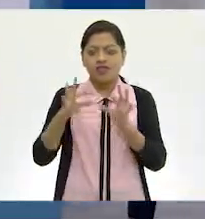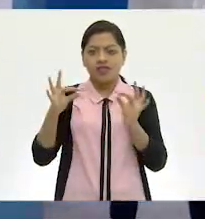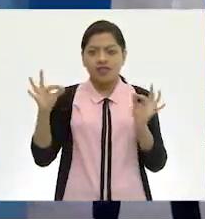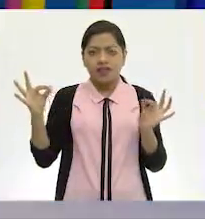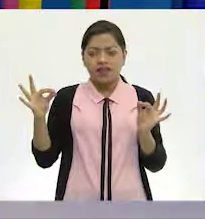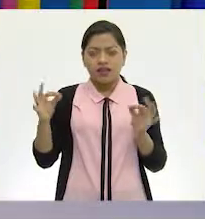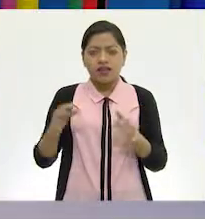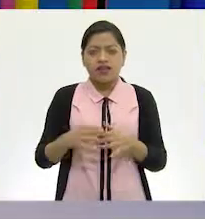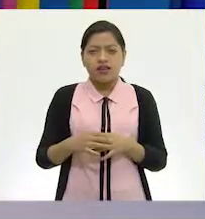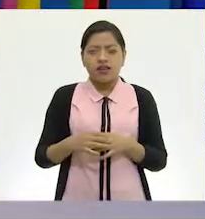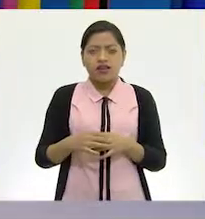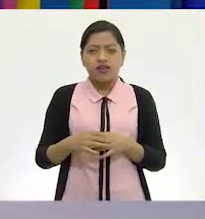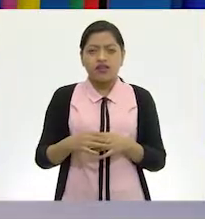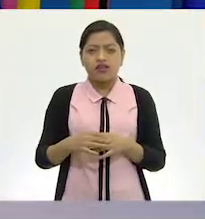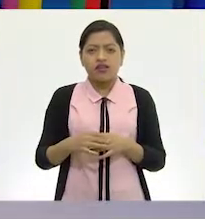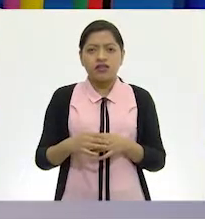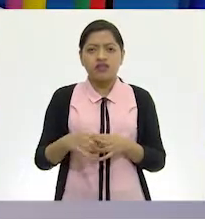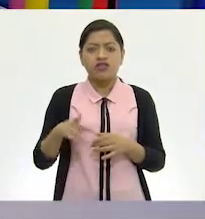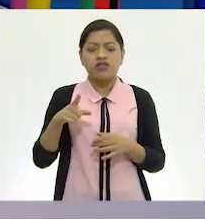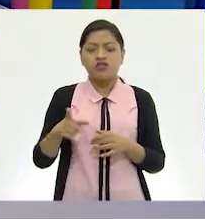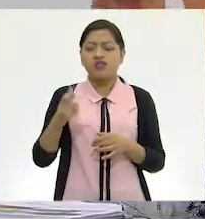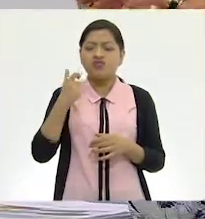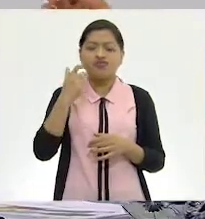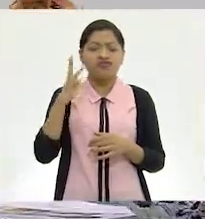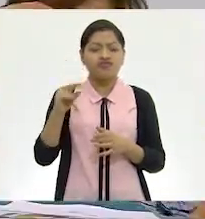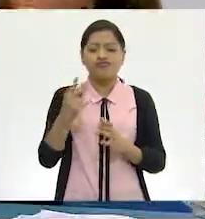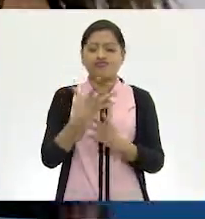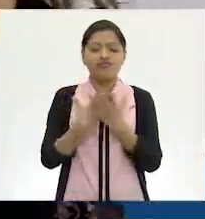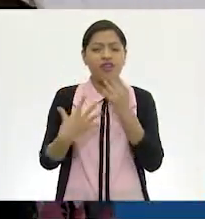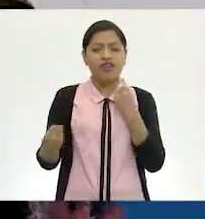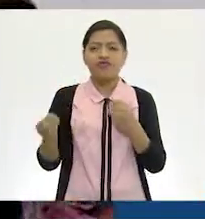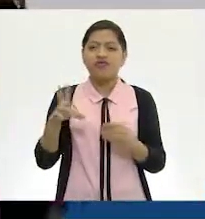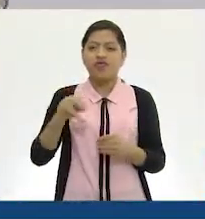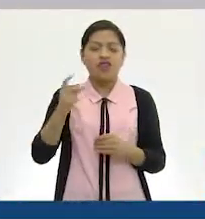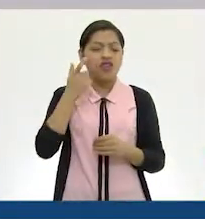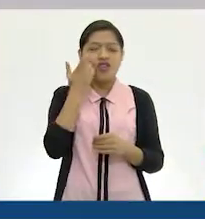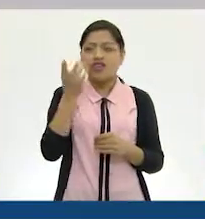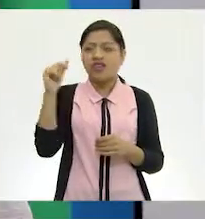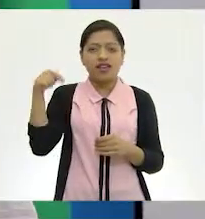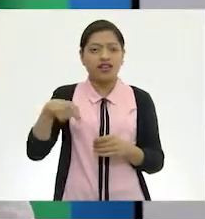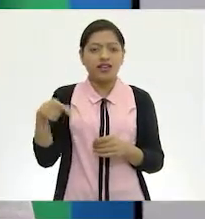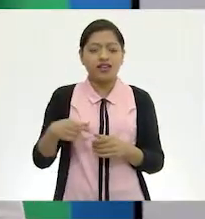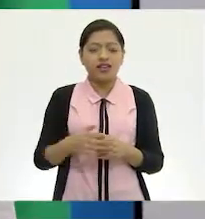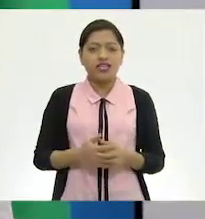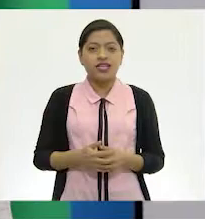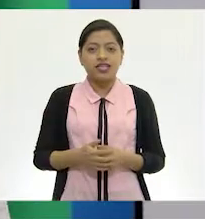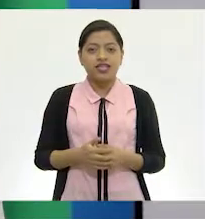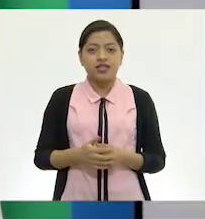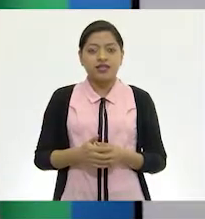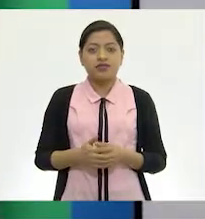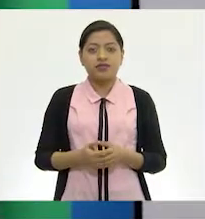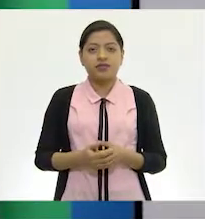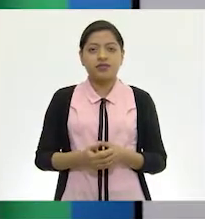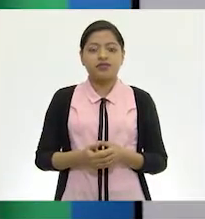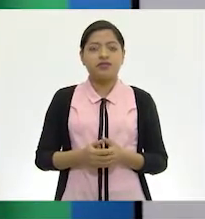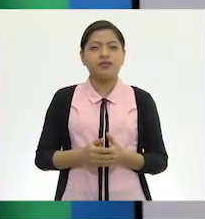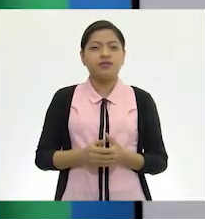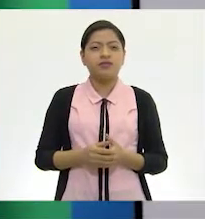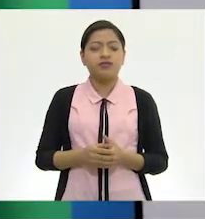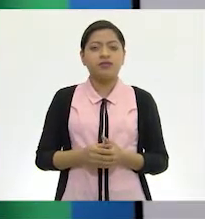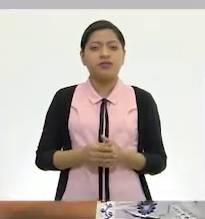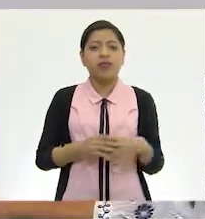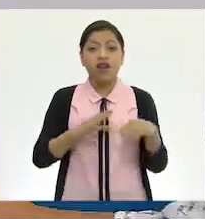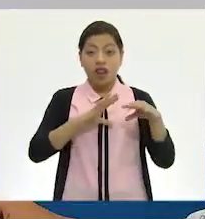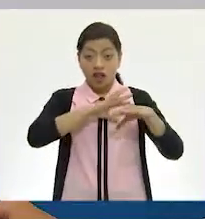¿Tiene...? Ay, ya no quiere participar en Aprende en Casa, ya se fue. Maestra Elvira. Ay, la mano. La mano está